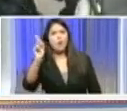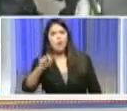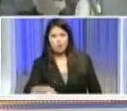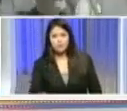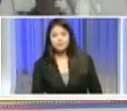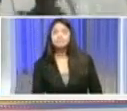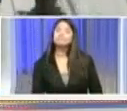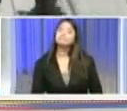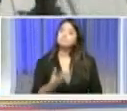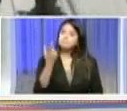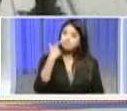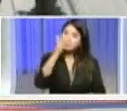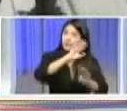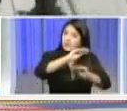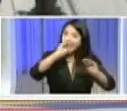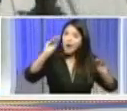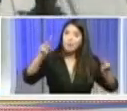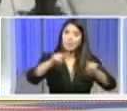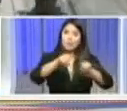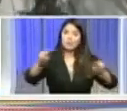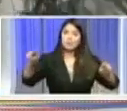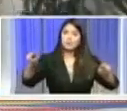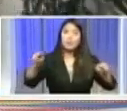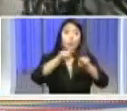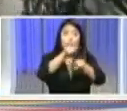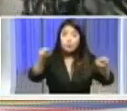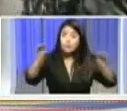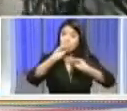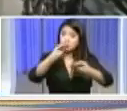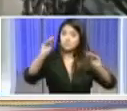Bueno, yo llamo, les digo a ustedes,